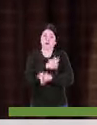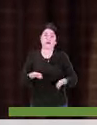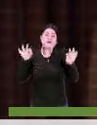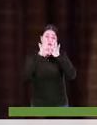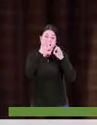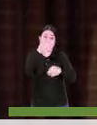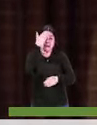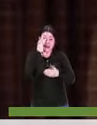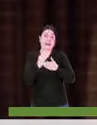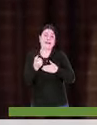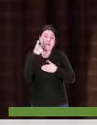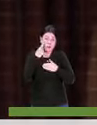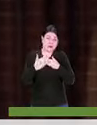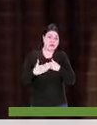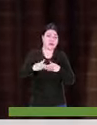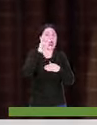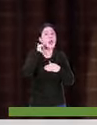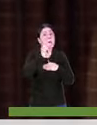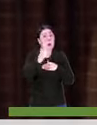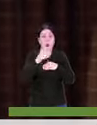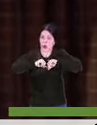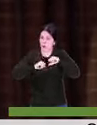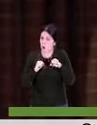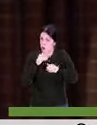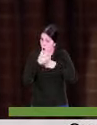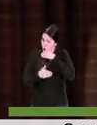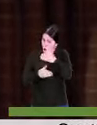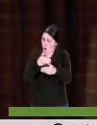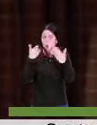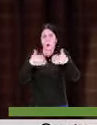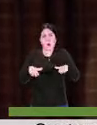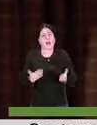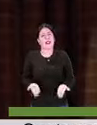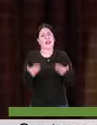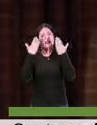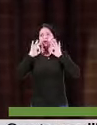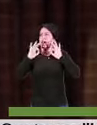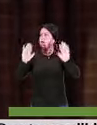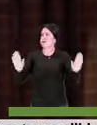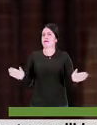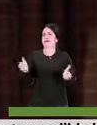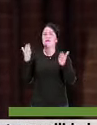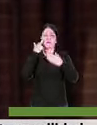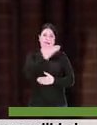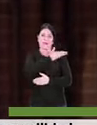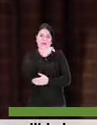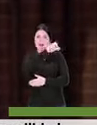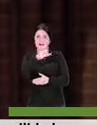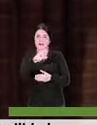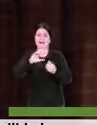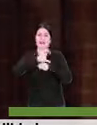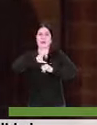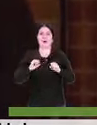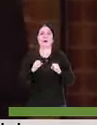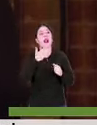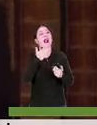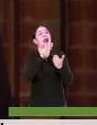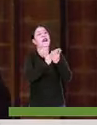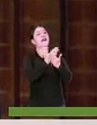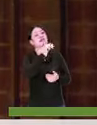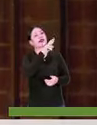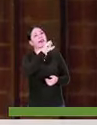camino, pero Bogotá está dando unos pasos importantes en mejorar la movilidad para todos sus ciudadanos. Muchas gracias. Muchas gracias, Adriana, y simplemente